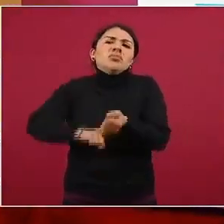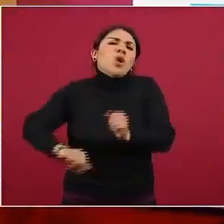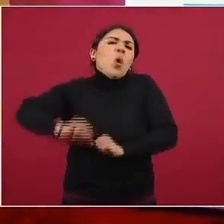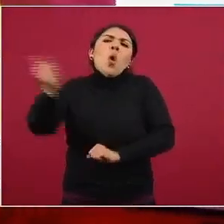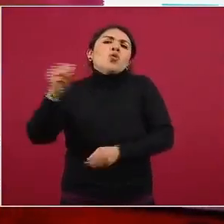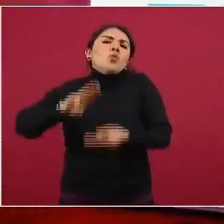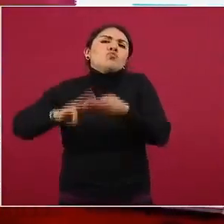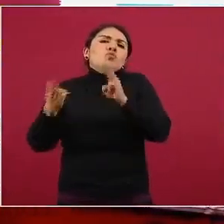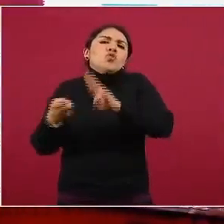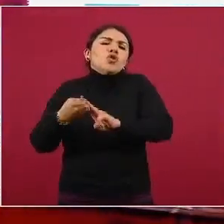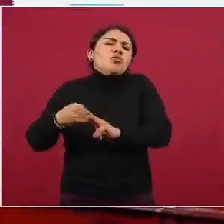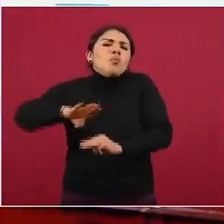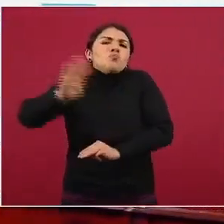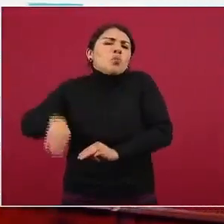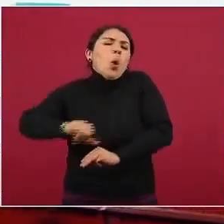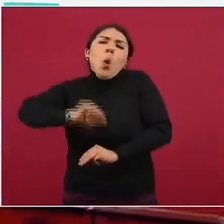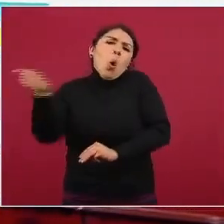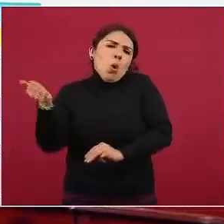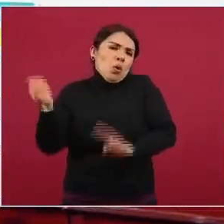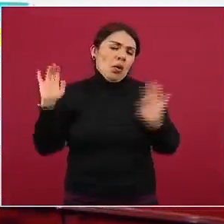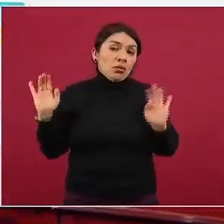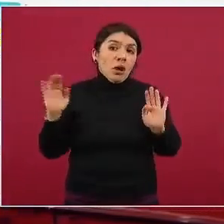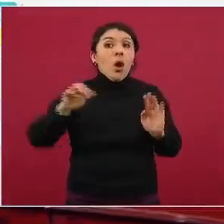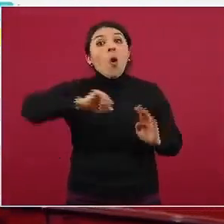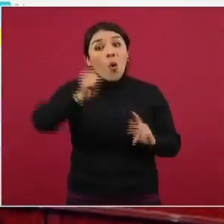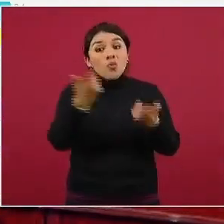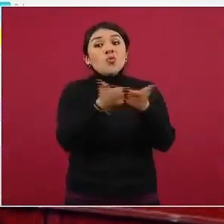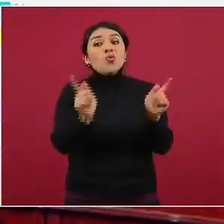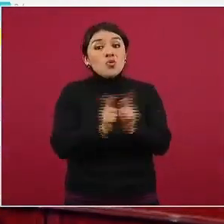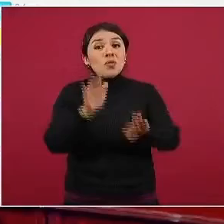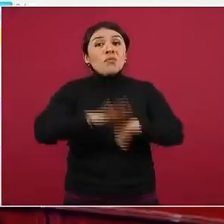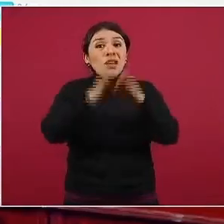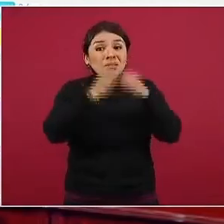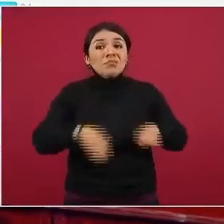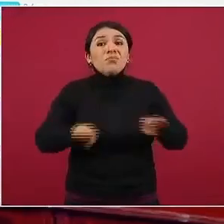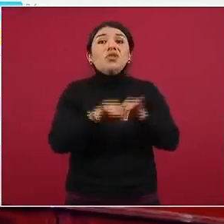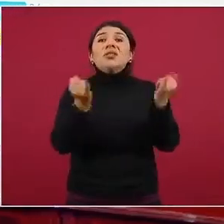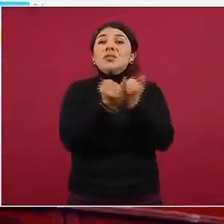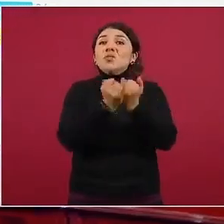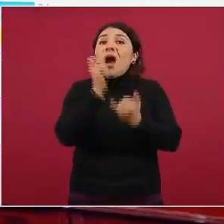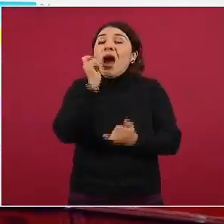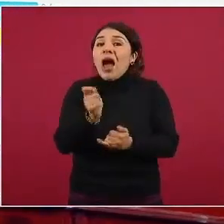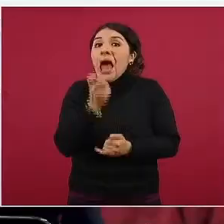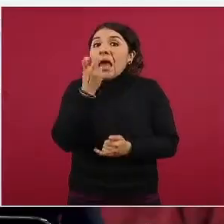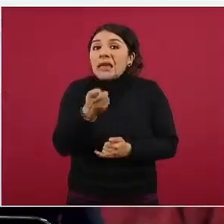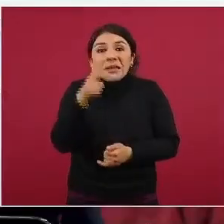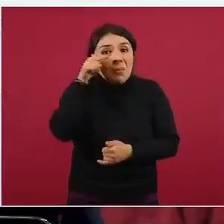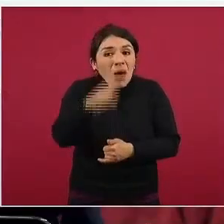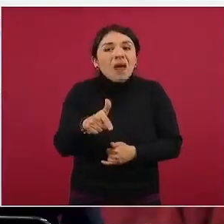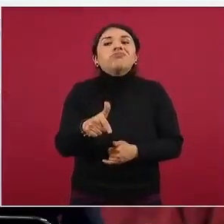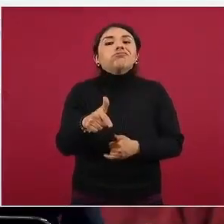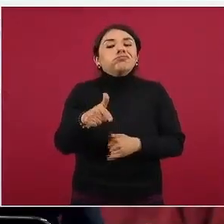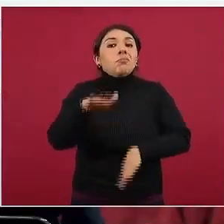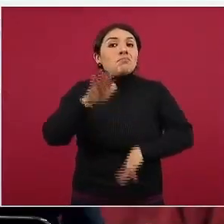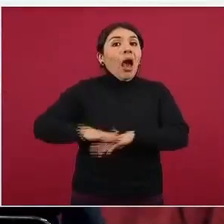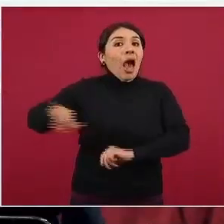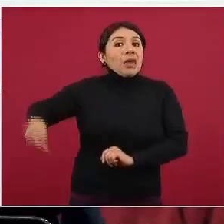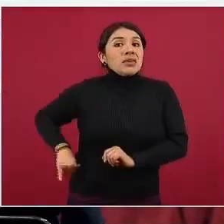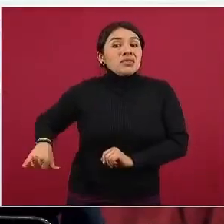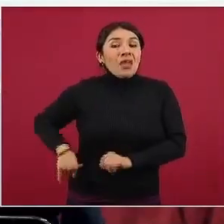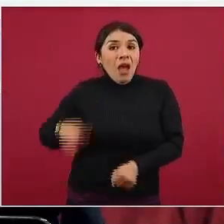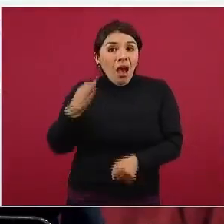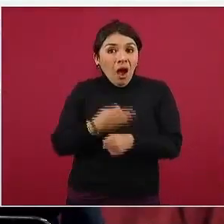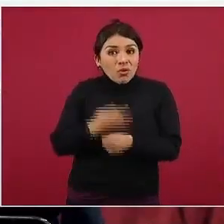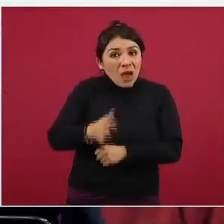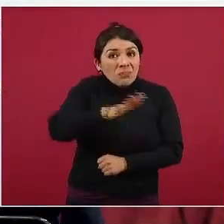y quedan como negativas, pero también tenemos un grupo importante que son el principal foco de interés